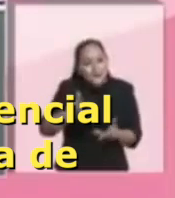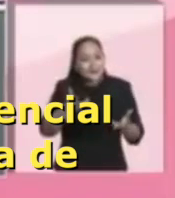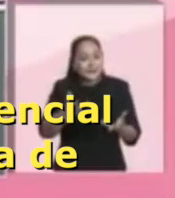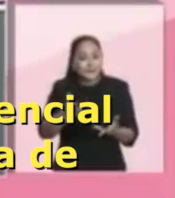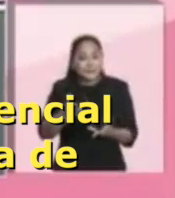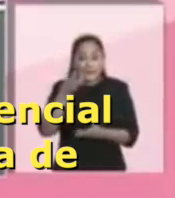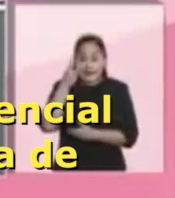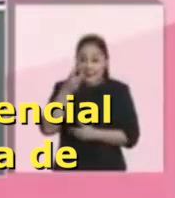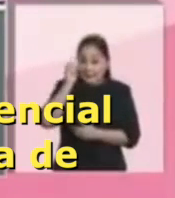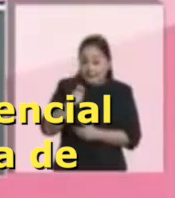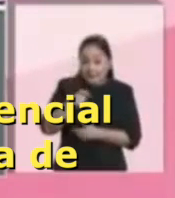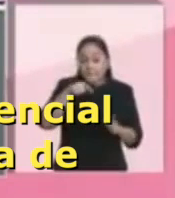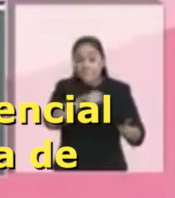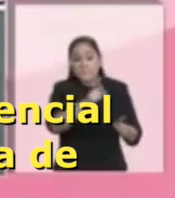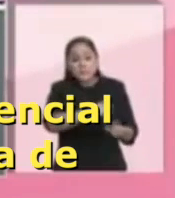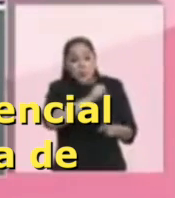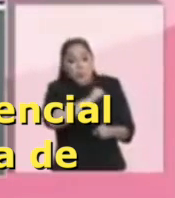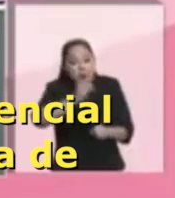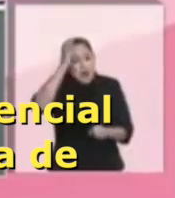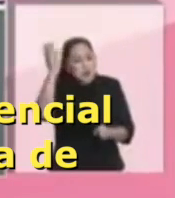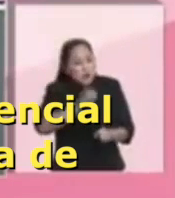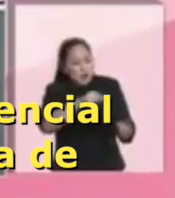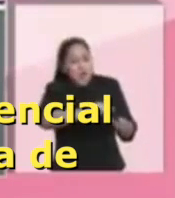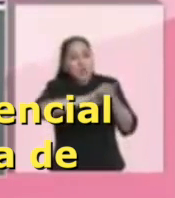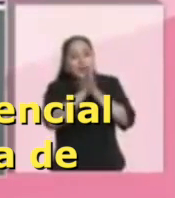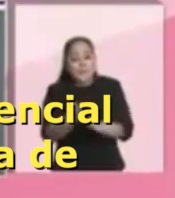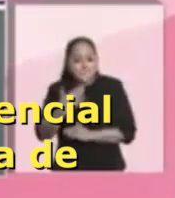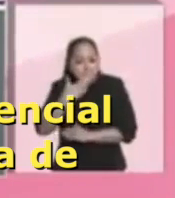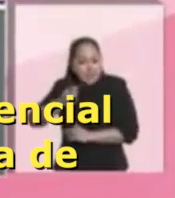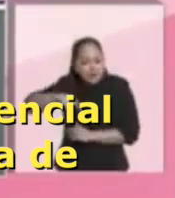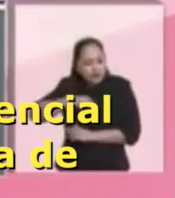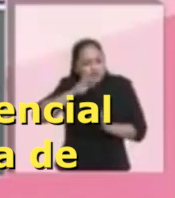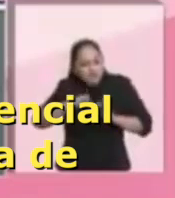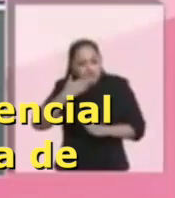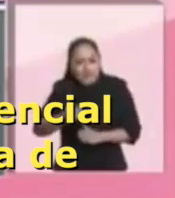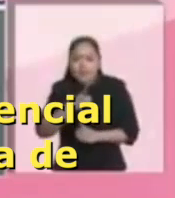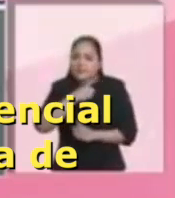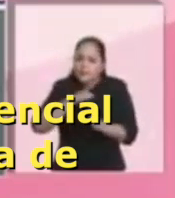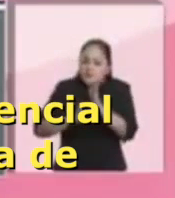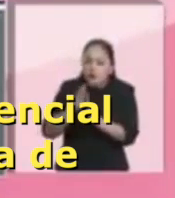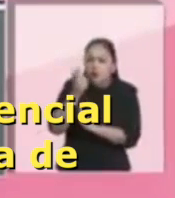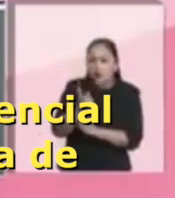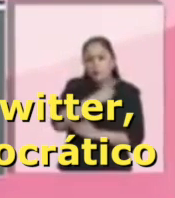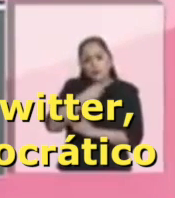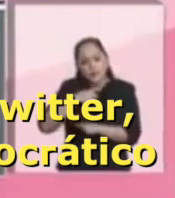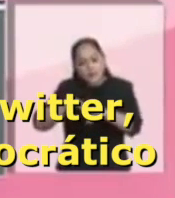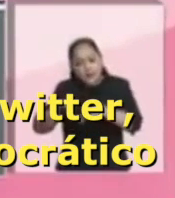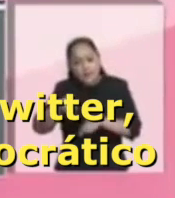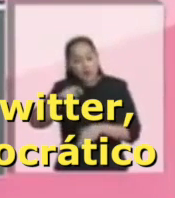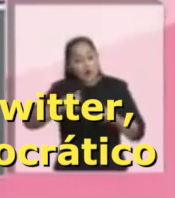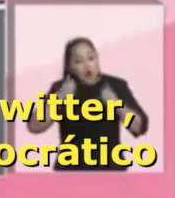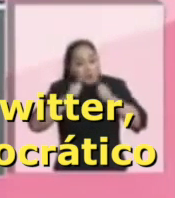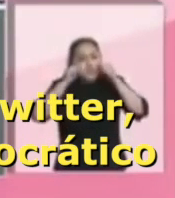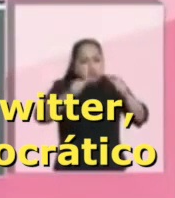tiempo con un formato inédito el primer debate presidencial fue difundido en línea a través de la plataforma de vídeos